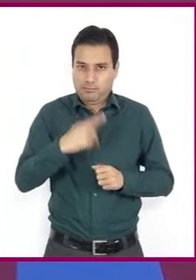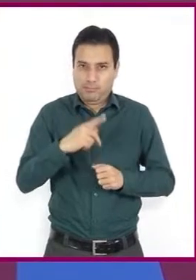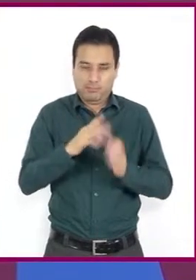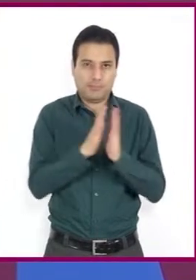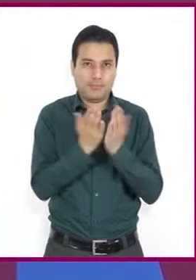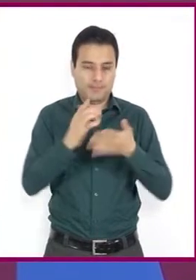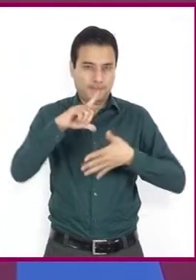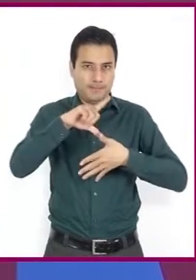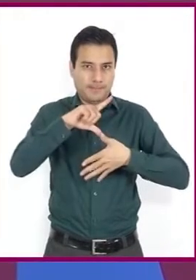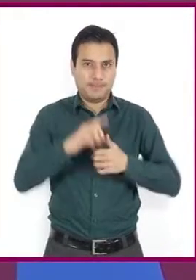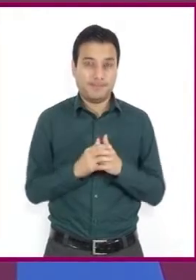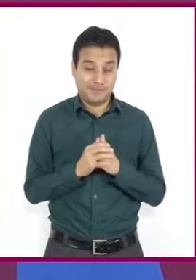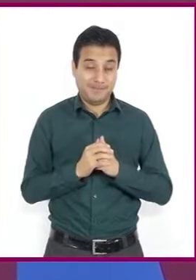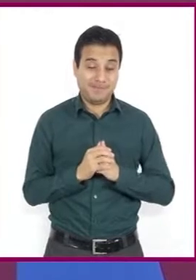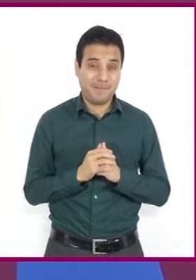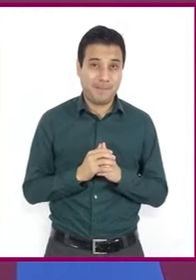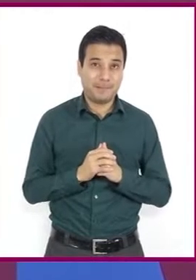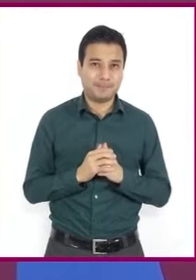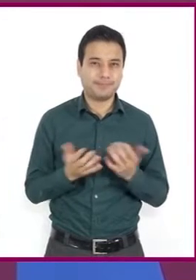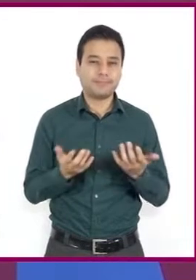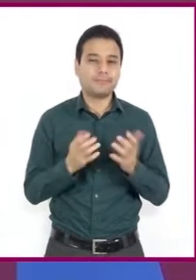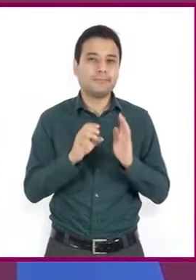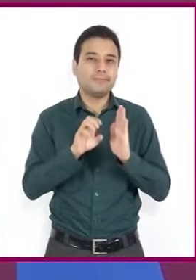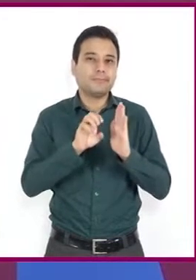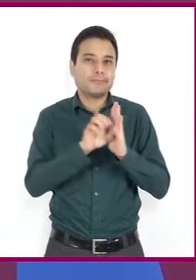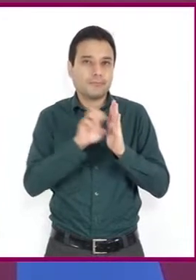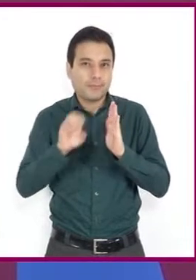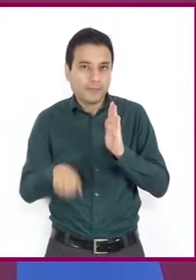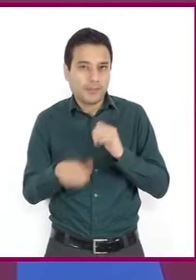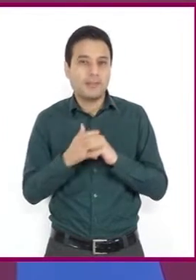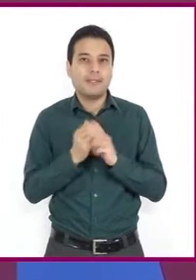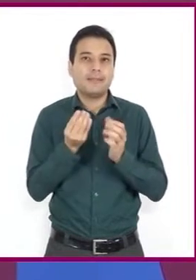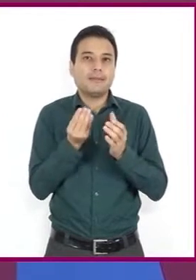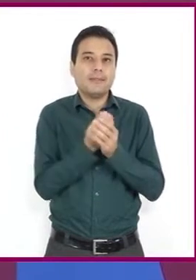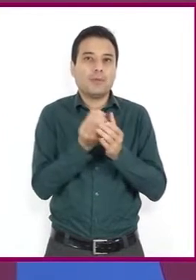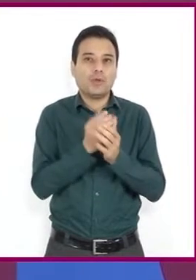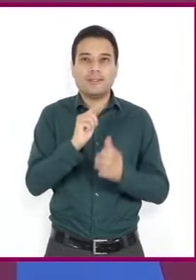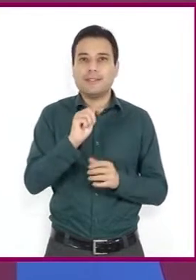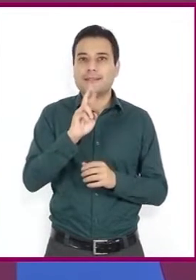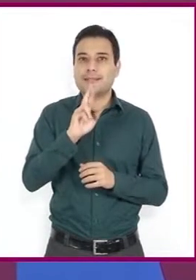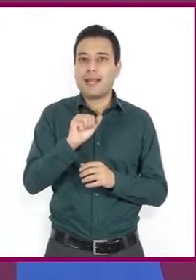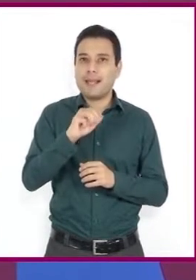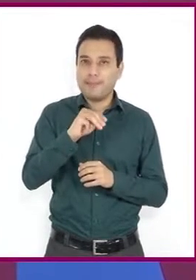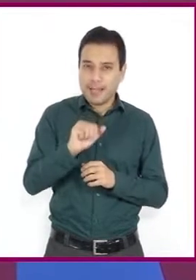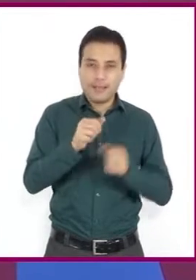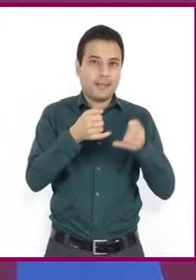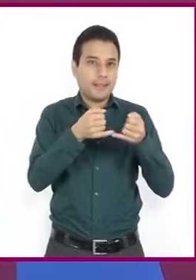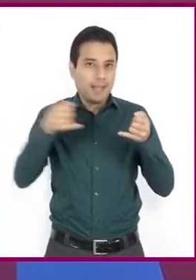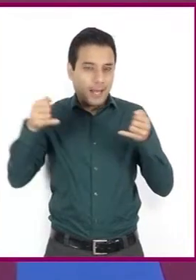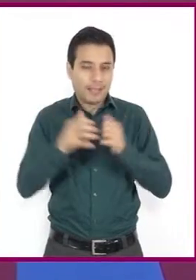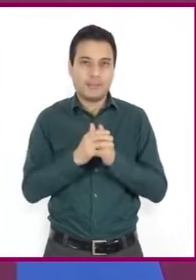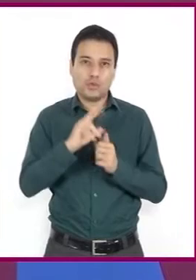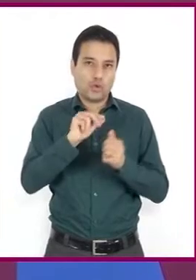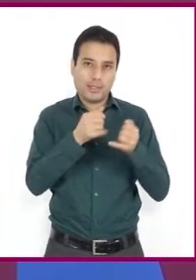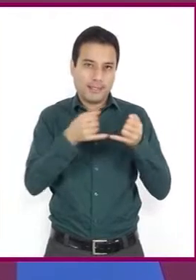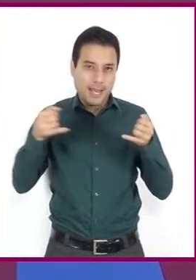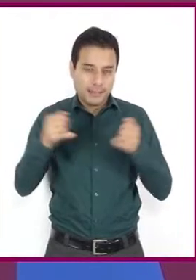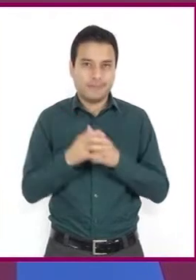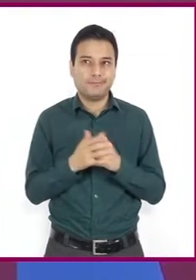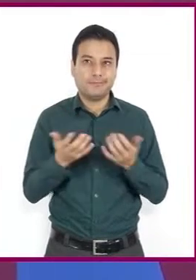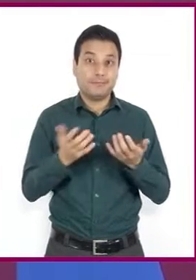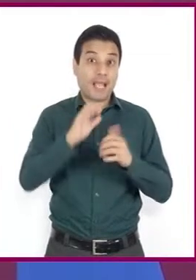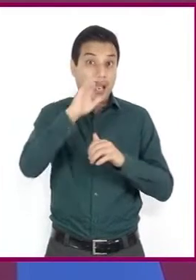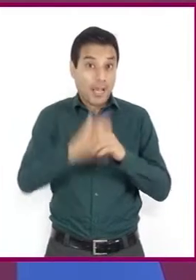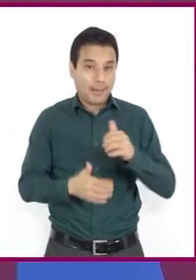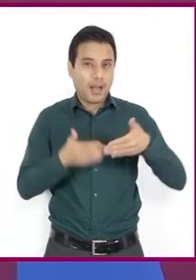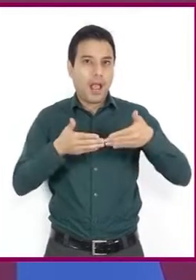latinoamericana contemporánea, tales como los tipos de tramas lineales y no lineales, los desenlaces abiertos y